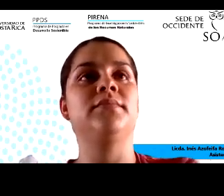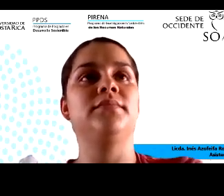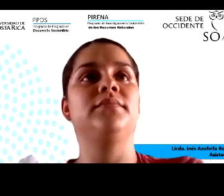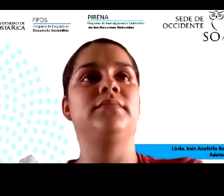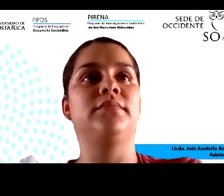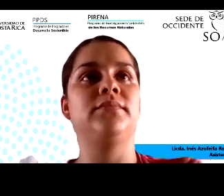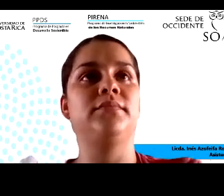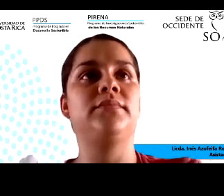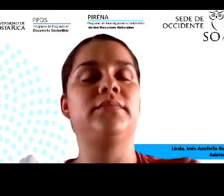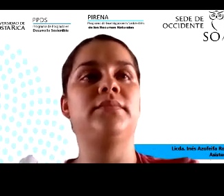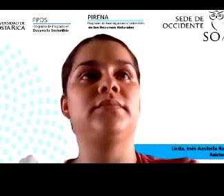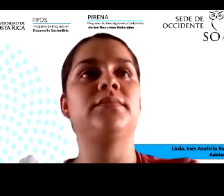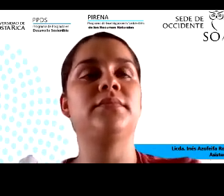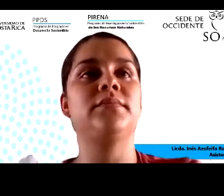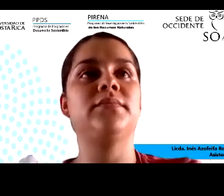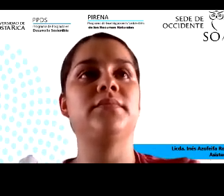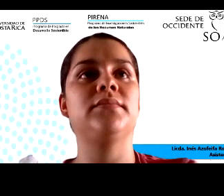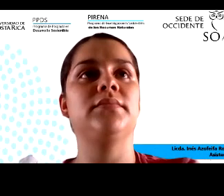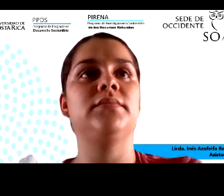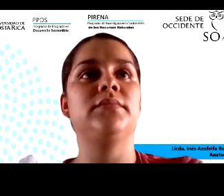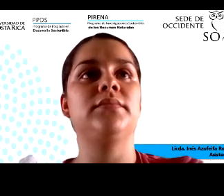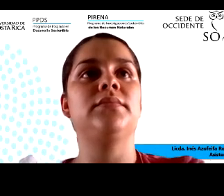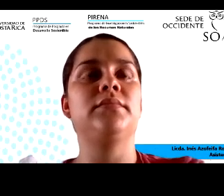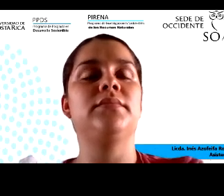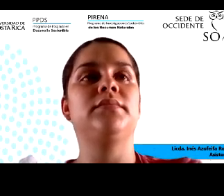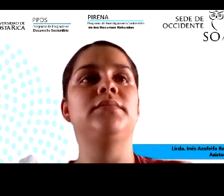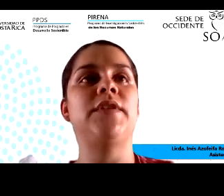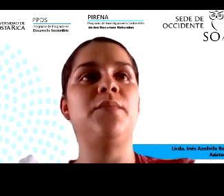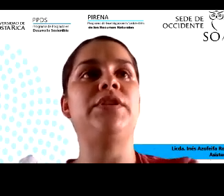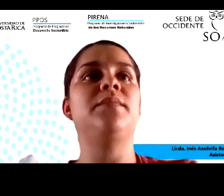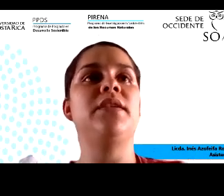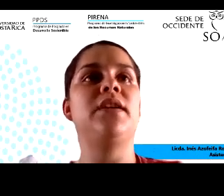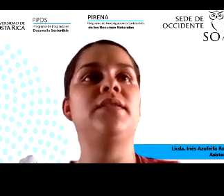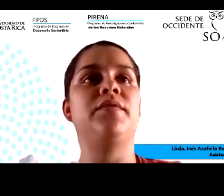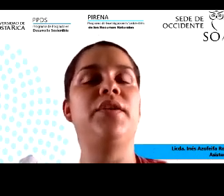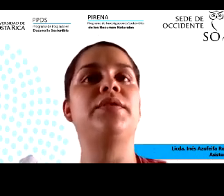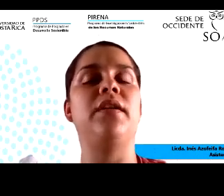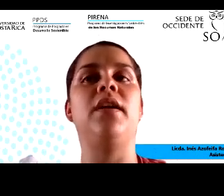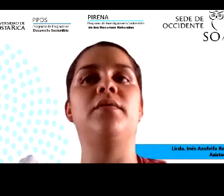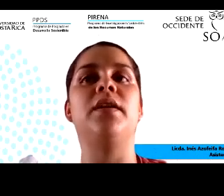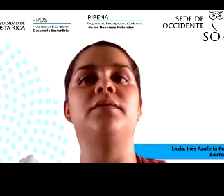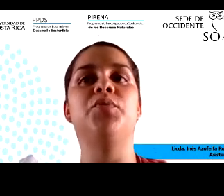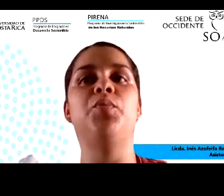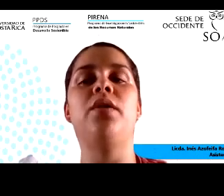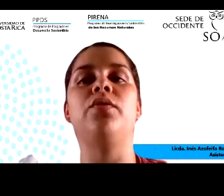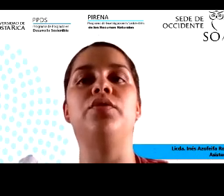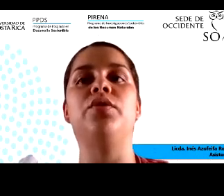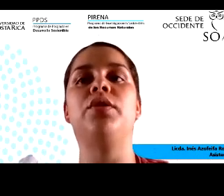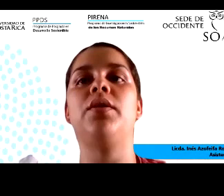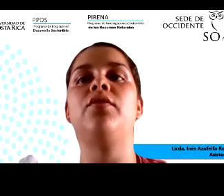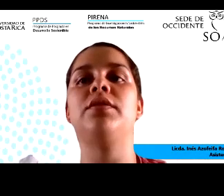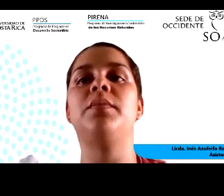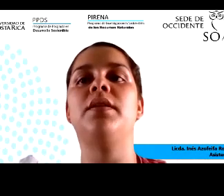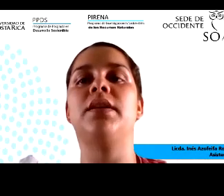esto, pues no duden en contactarme, estamos a la orden. Sí, muchísimas gracias, Wilfredo. Es muy bueno.